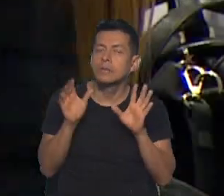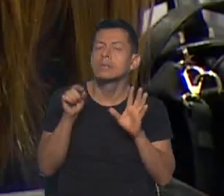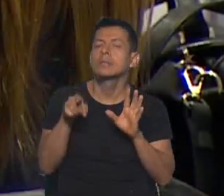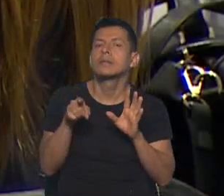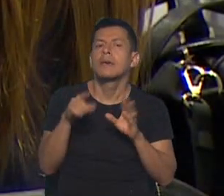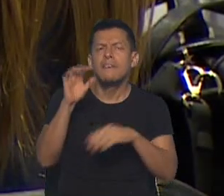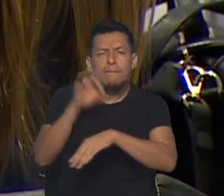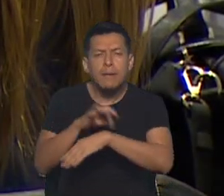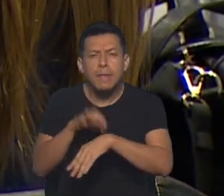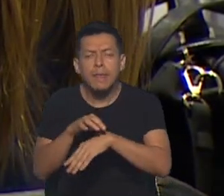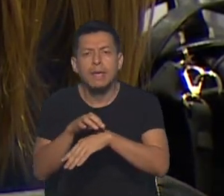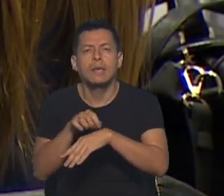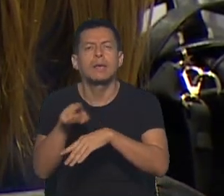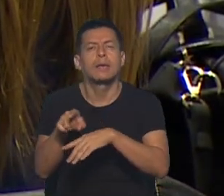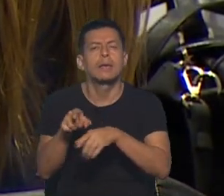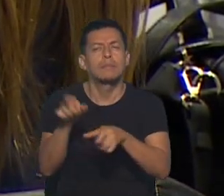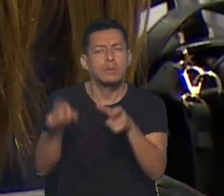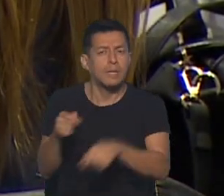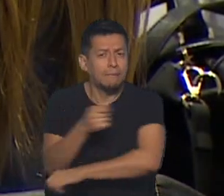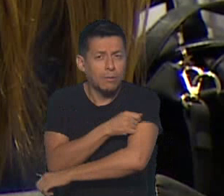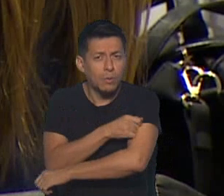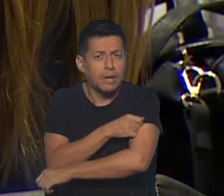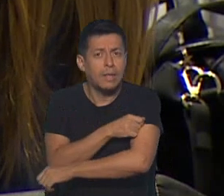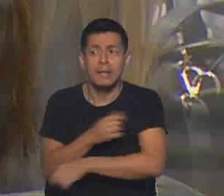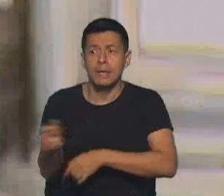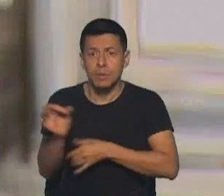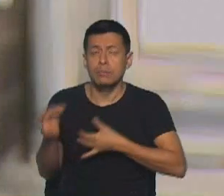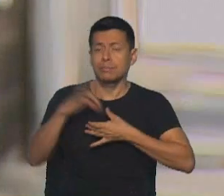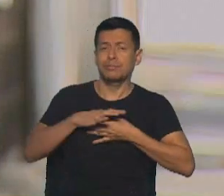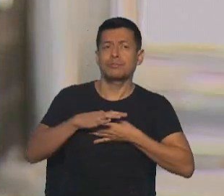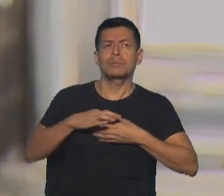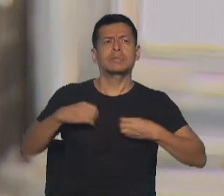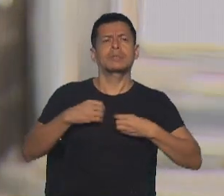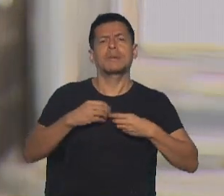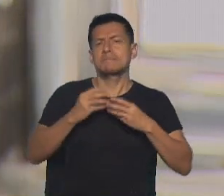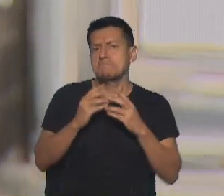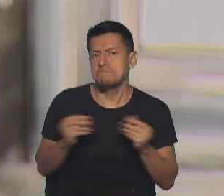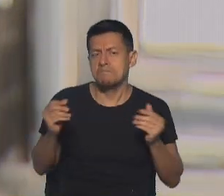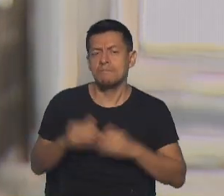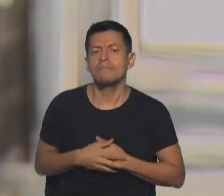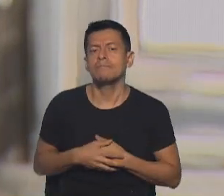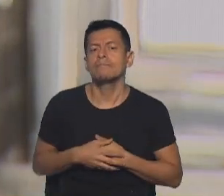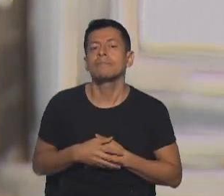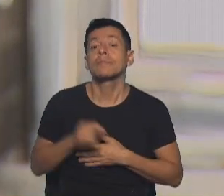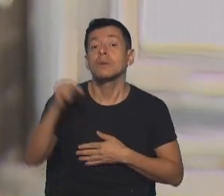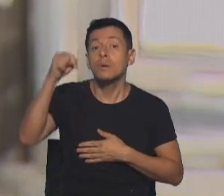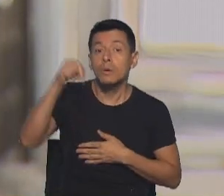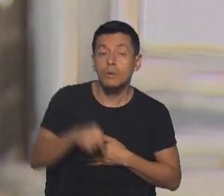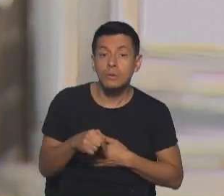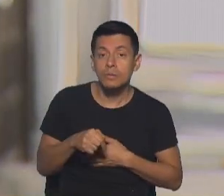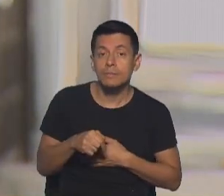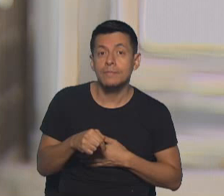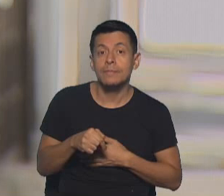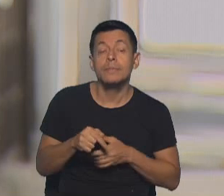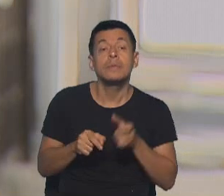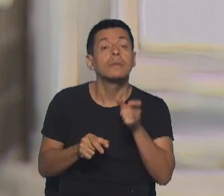de la enfermedad en casos de personas vacunadas es muchísimo menor. En este momento hay